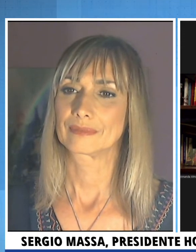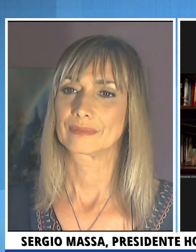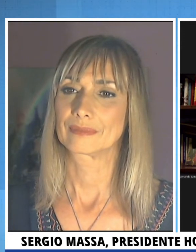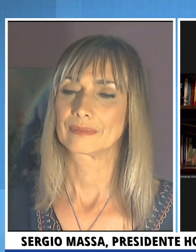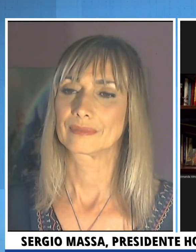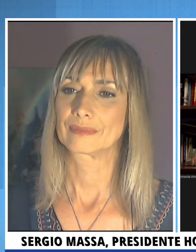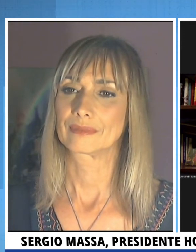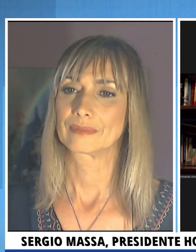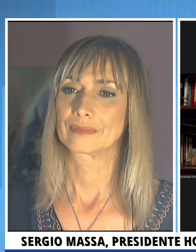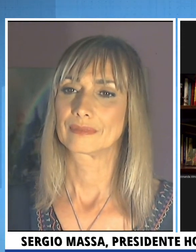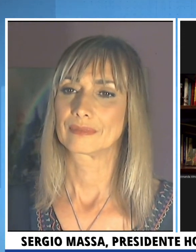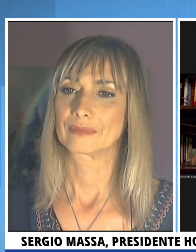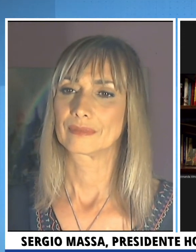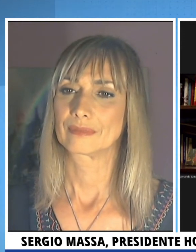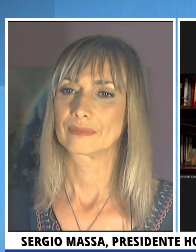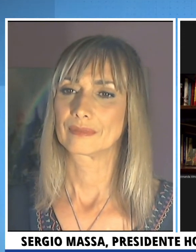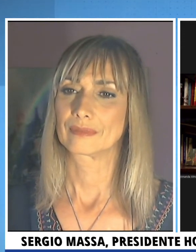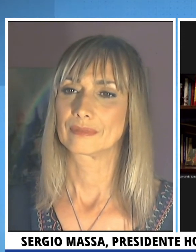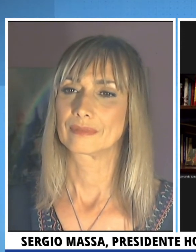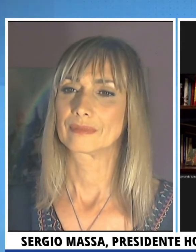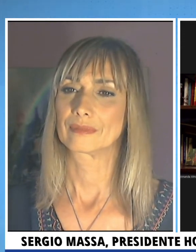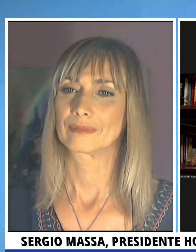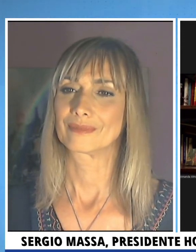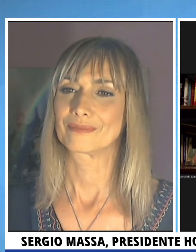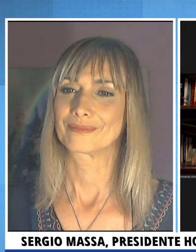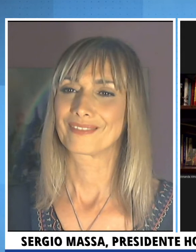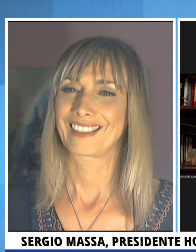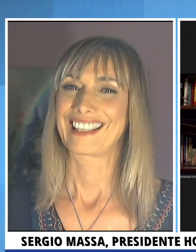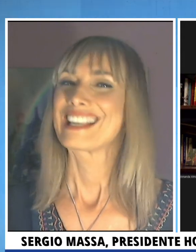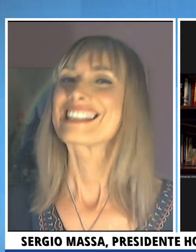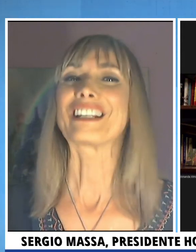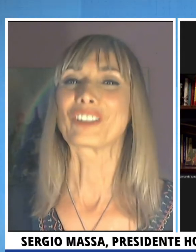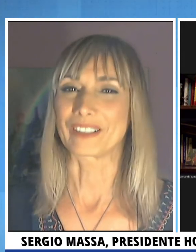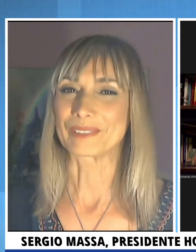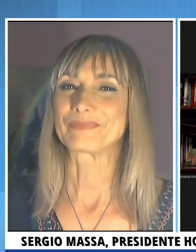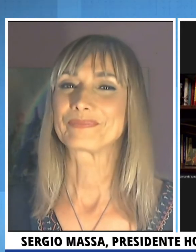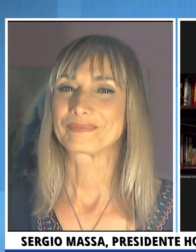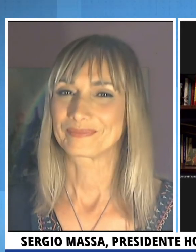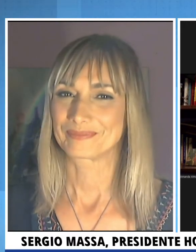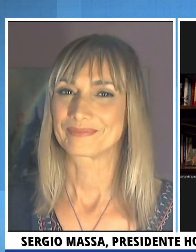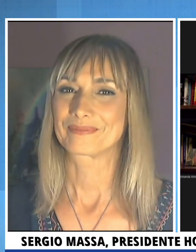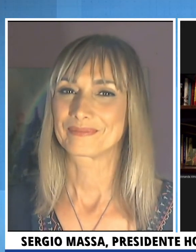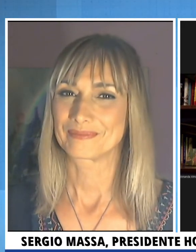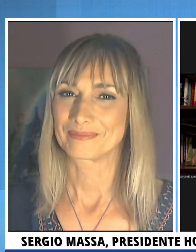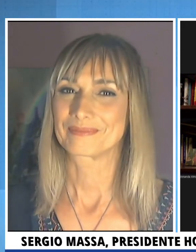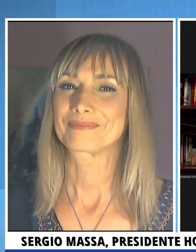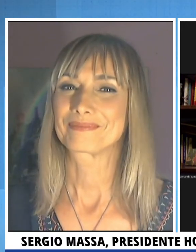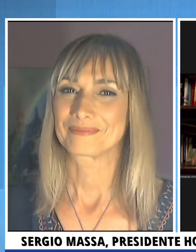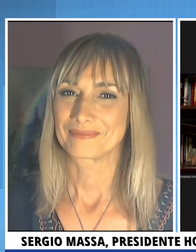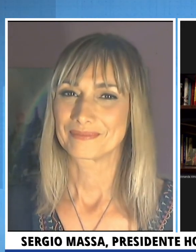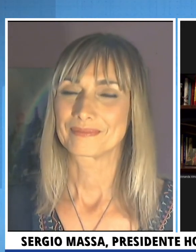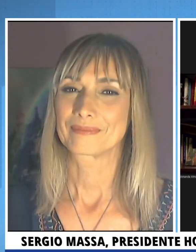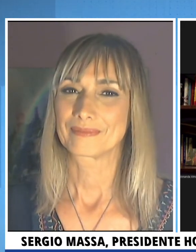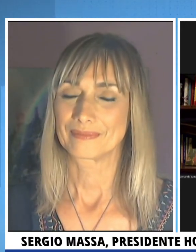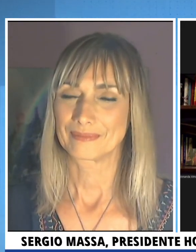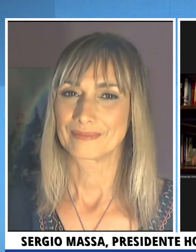sectores, el proyecto de Massa no generó demasiada simpatía. Por ejemplo, si uno revisa los tweets, Luis